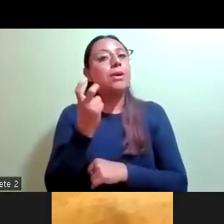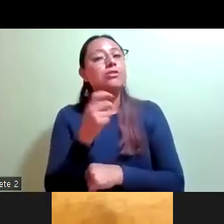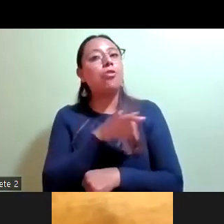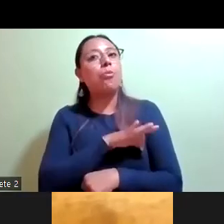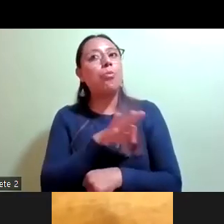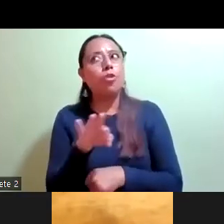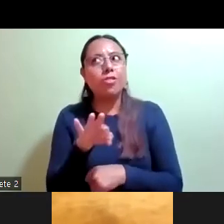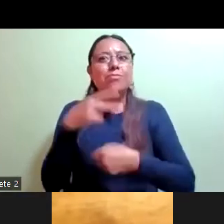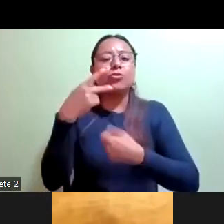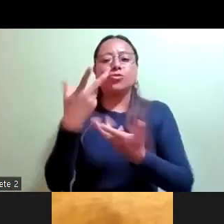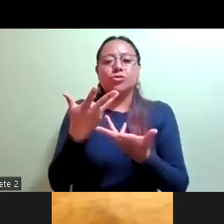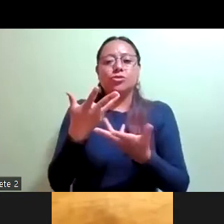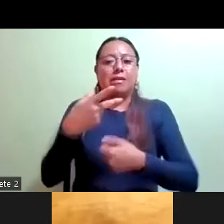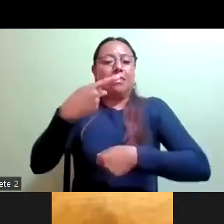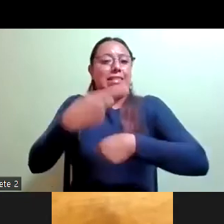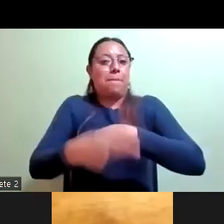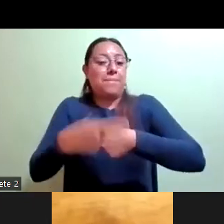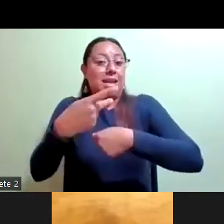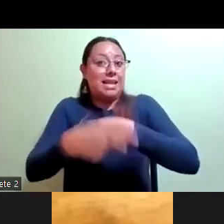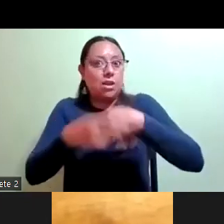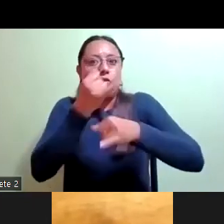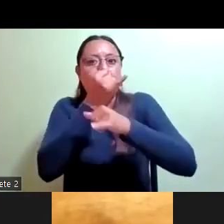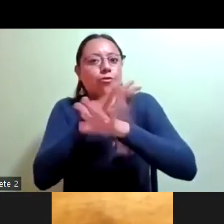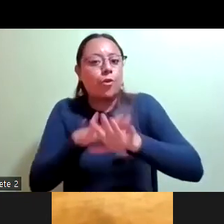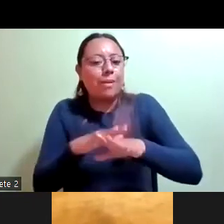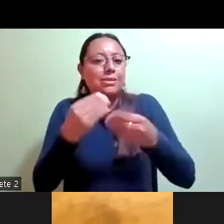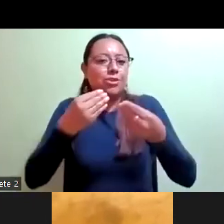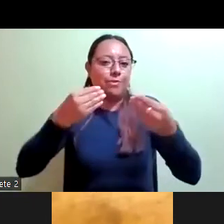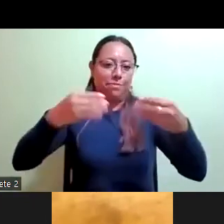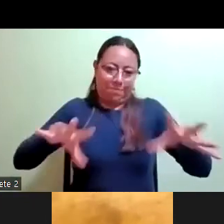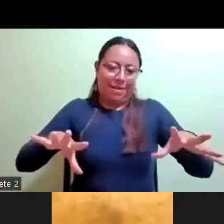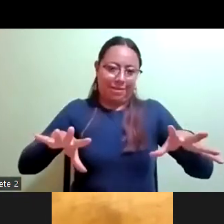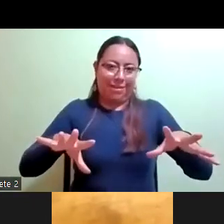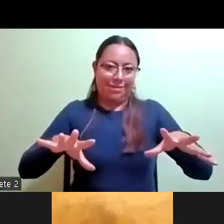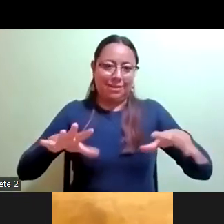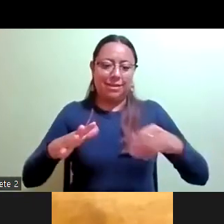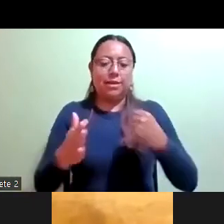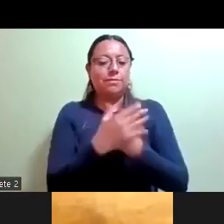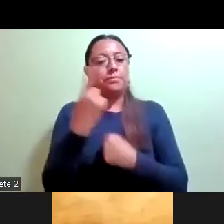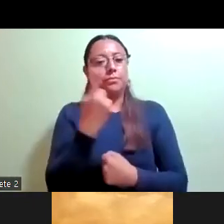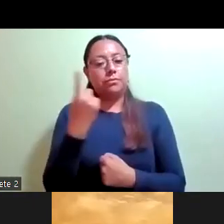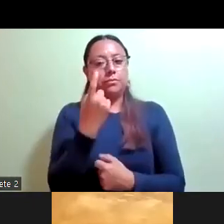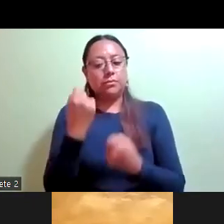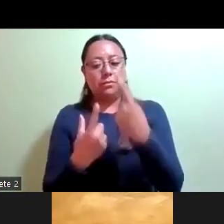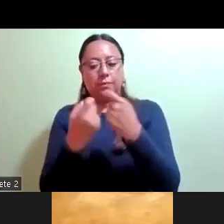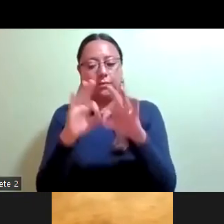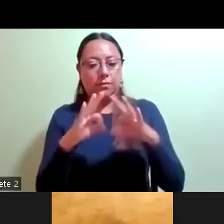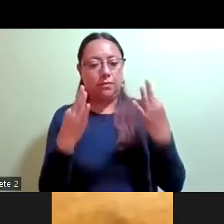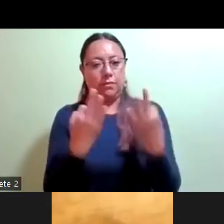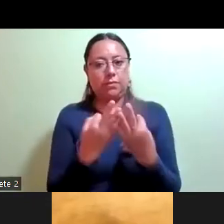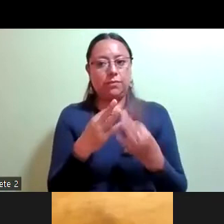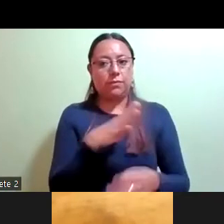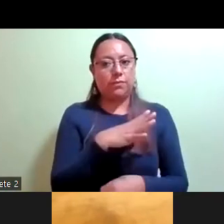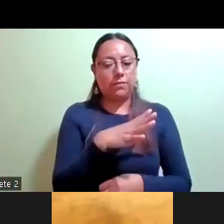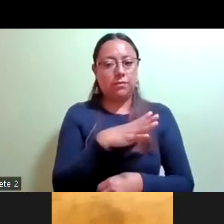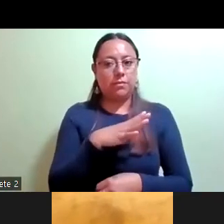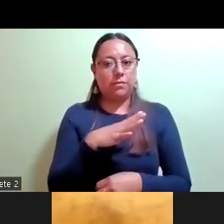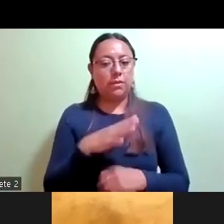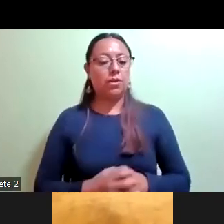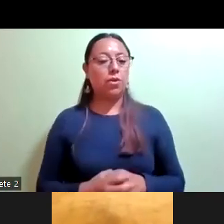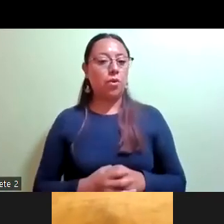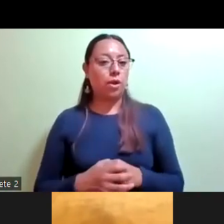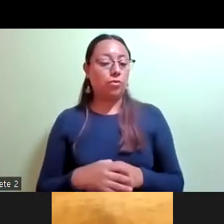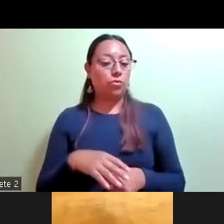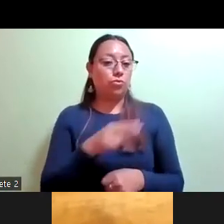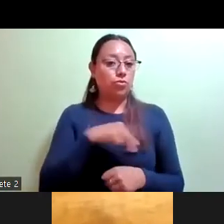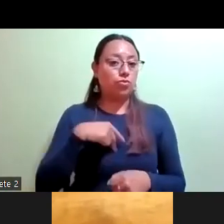en riesgo el perder la mayor información que pueda alojar ese servidor, porque de ninguna manera garantiza que el que podamos forzar